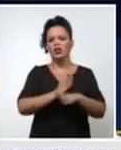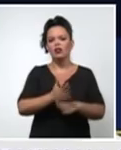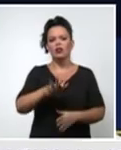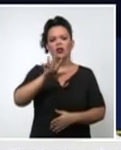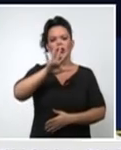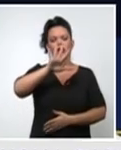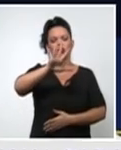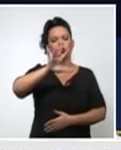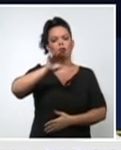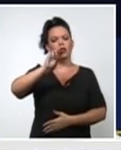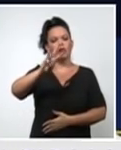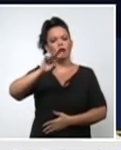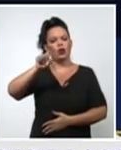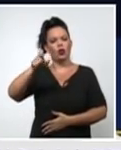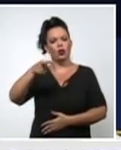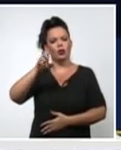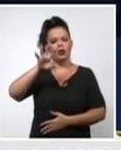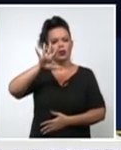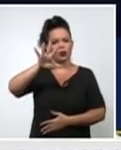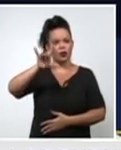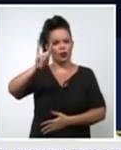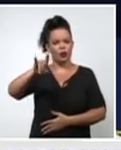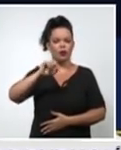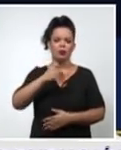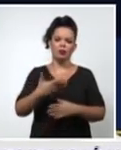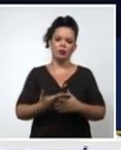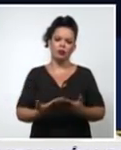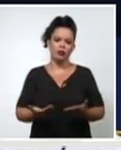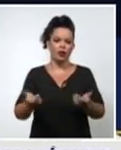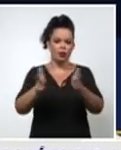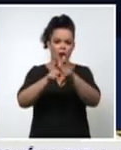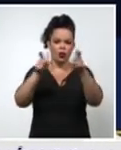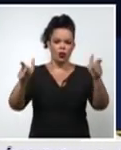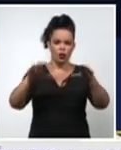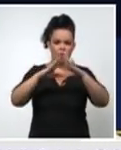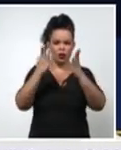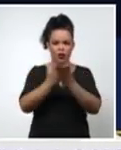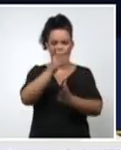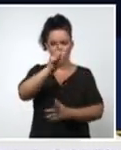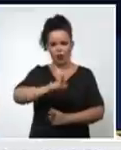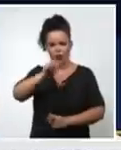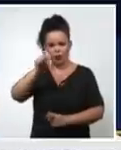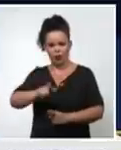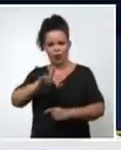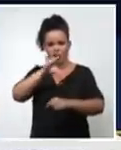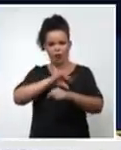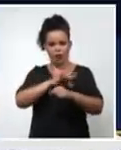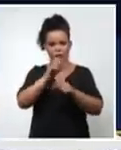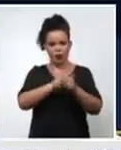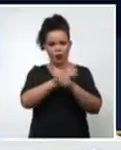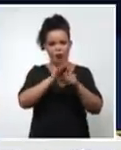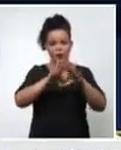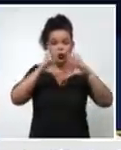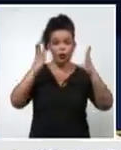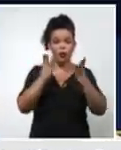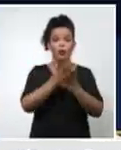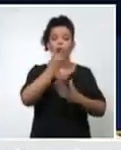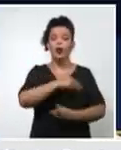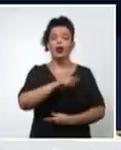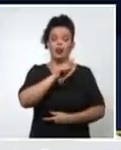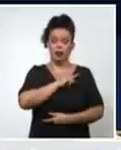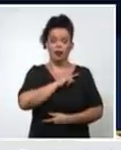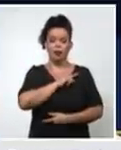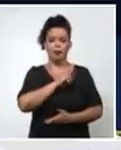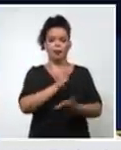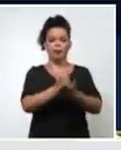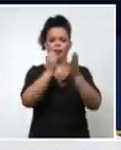el 54% de todos los casos diagnosticados en el mundo, pues ayer